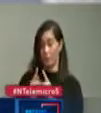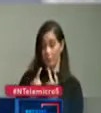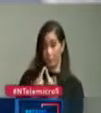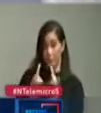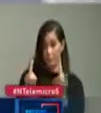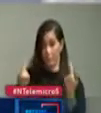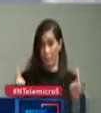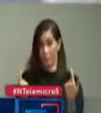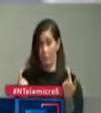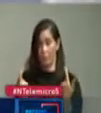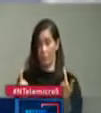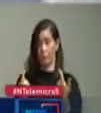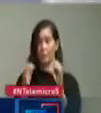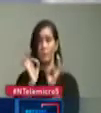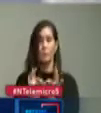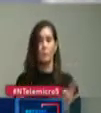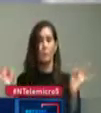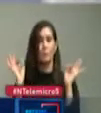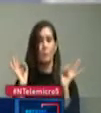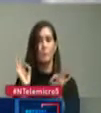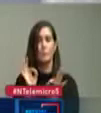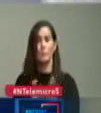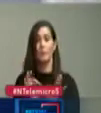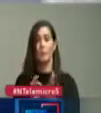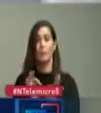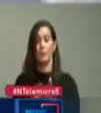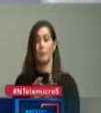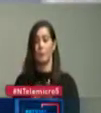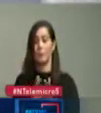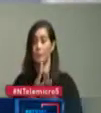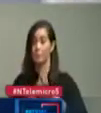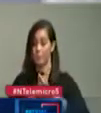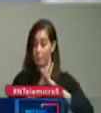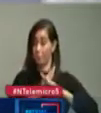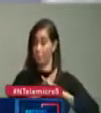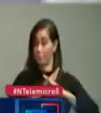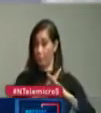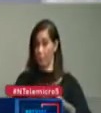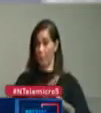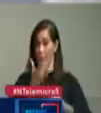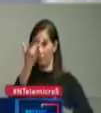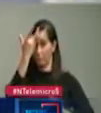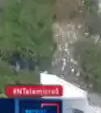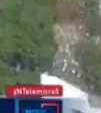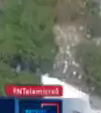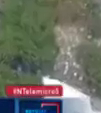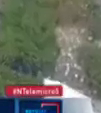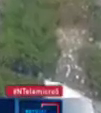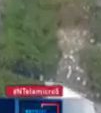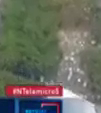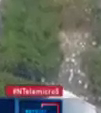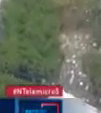social constituye el arma principal de contención de la enfermedad.